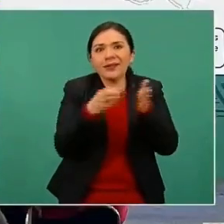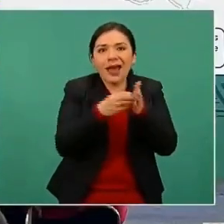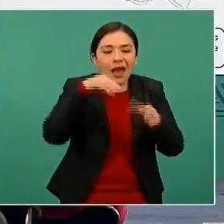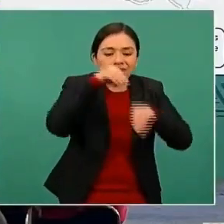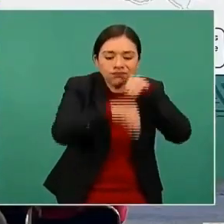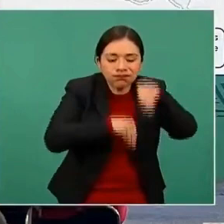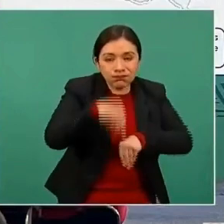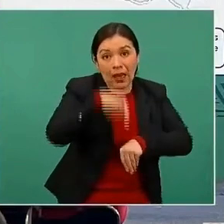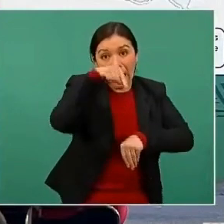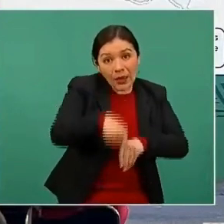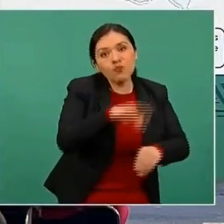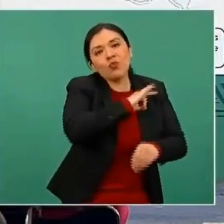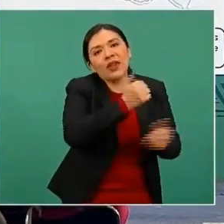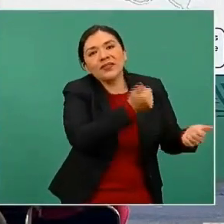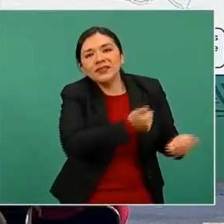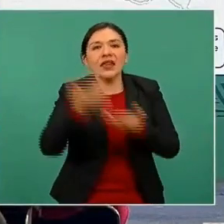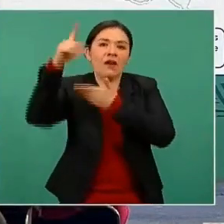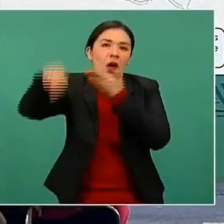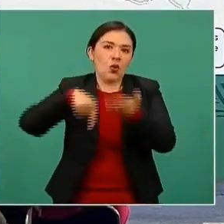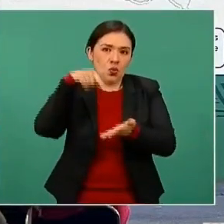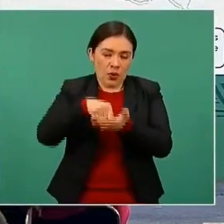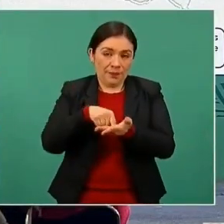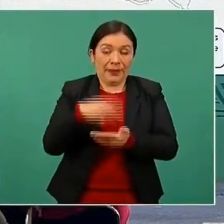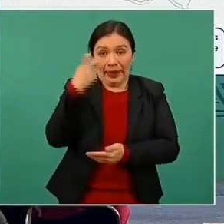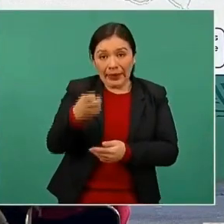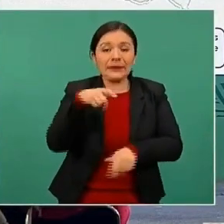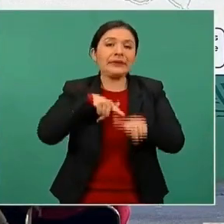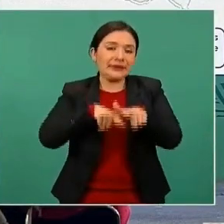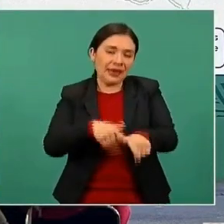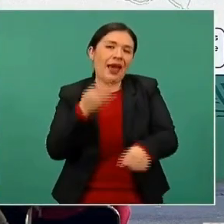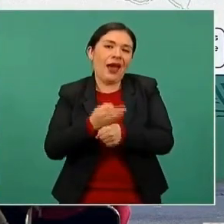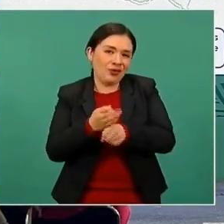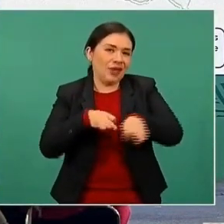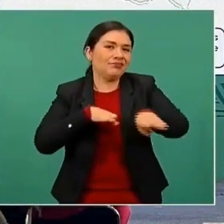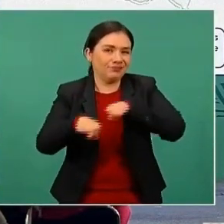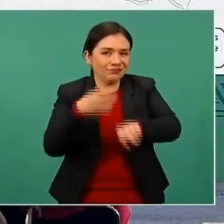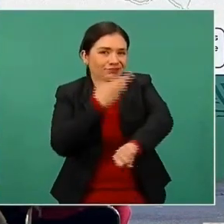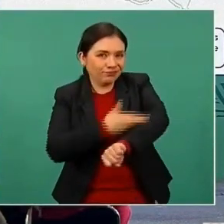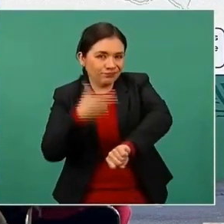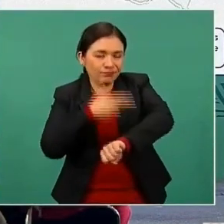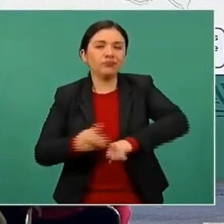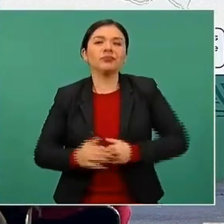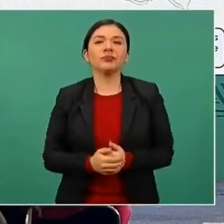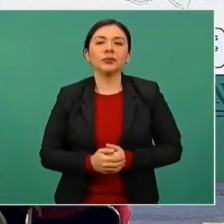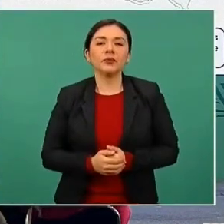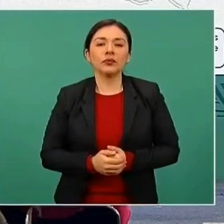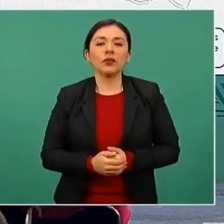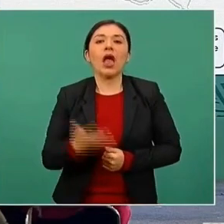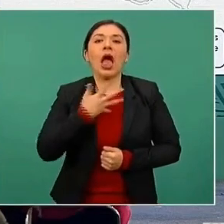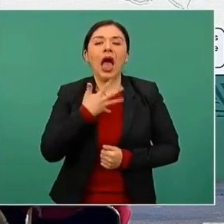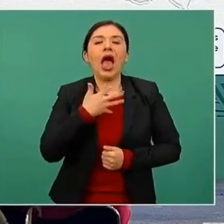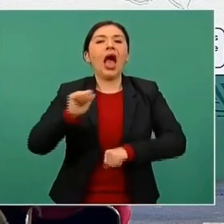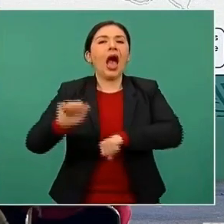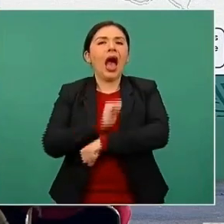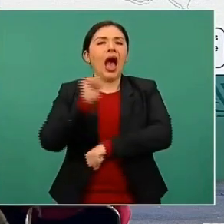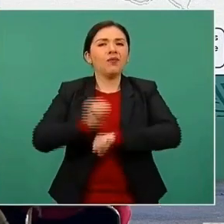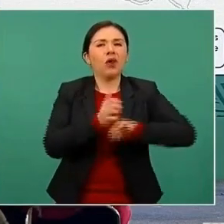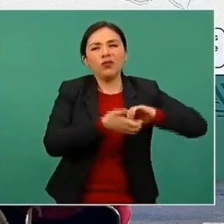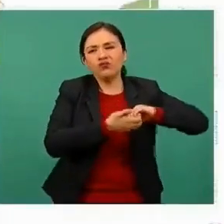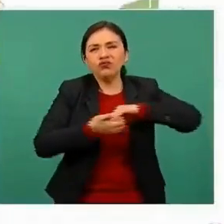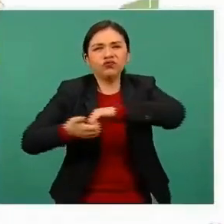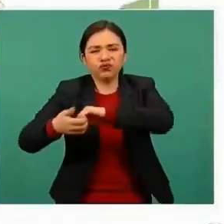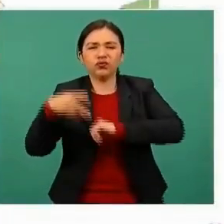a las instalaciones están trabajando en esto tenemos se emplearon tractocamiones de la